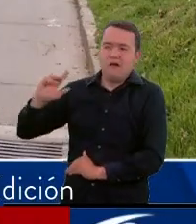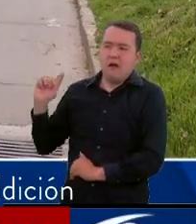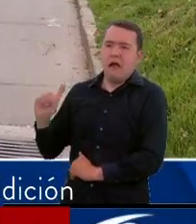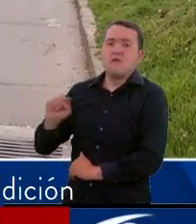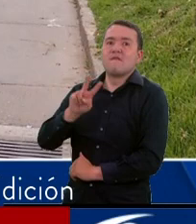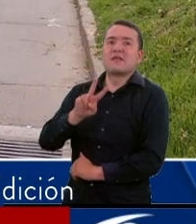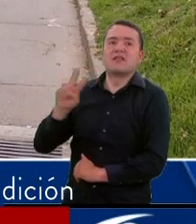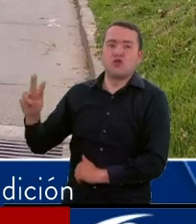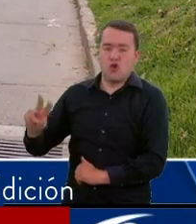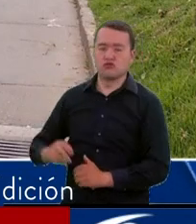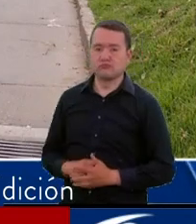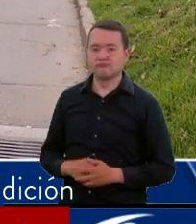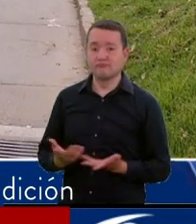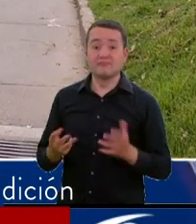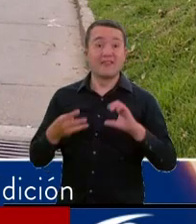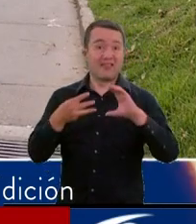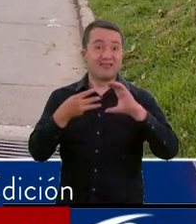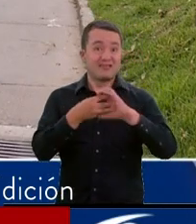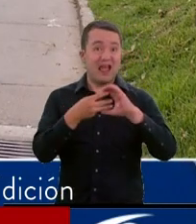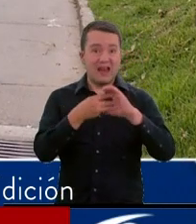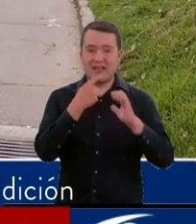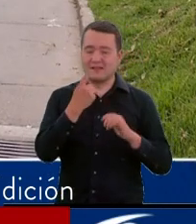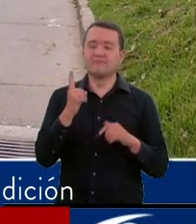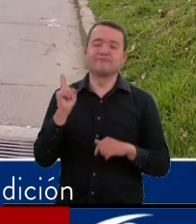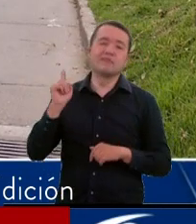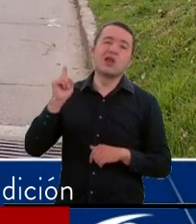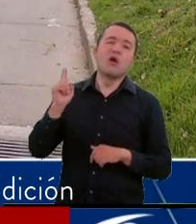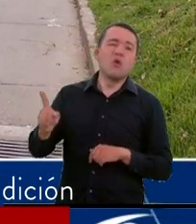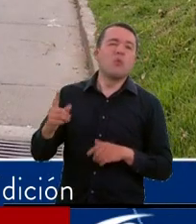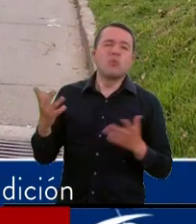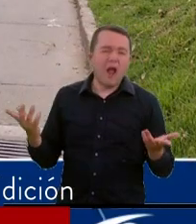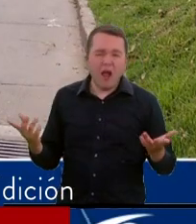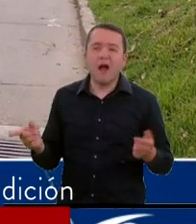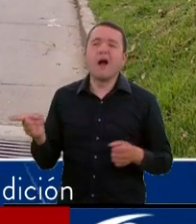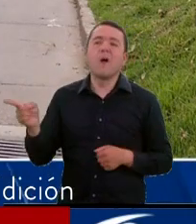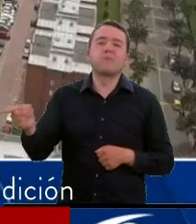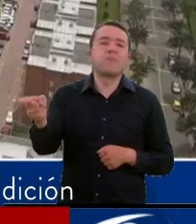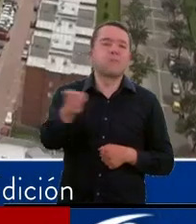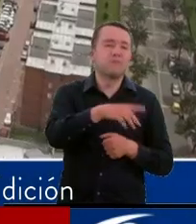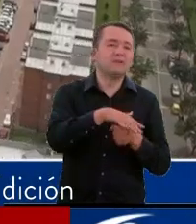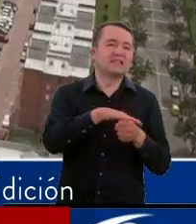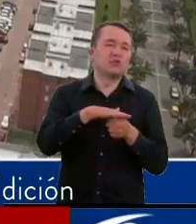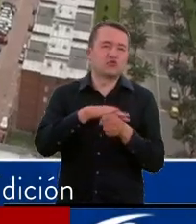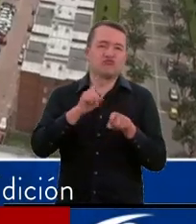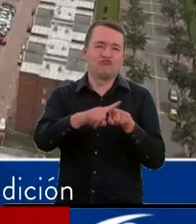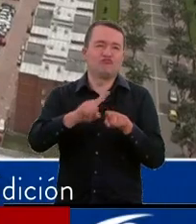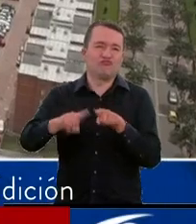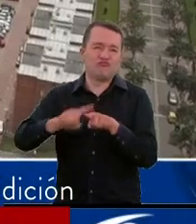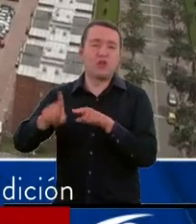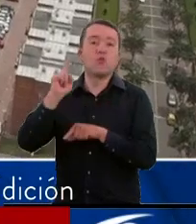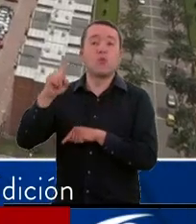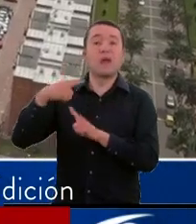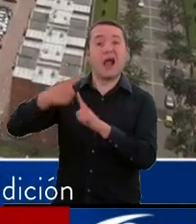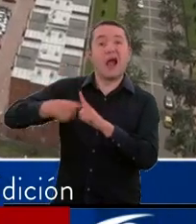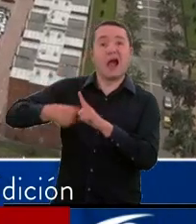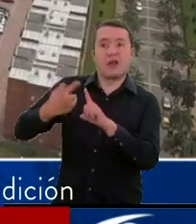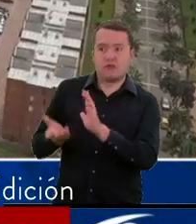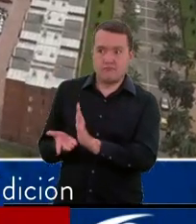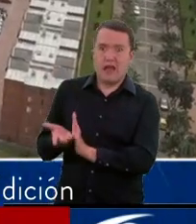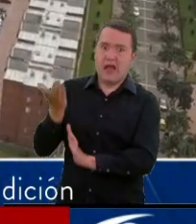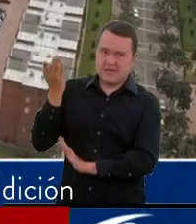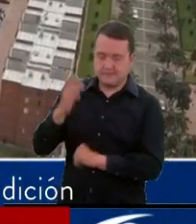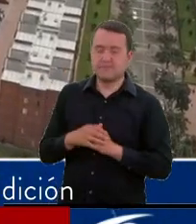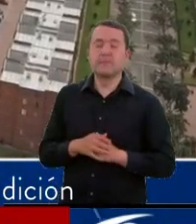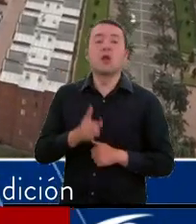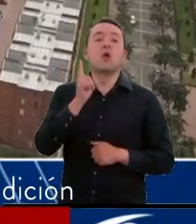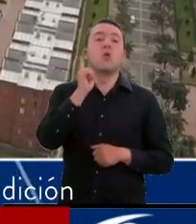lo que asegura el DANE es que esto está impulsado por varias razones. La primera es por el aumento de los precios en los arriendos, también el aumento en